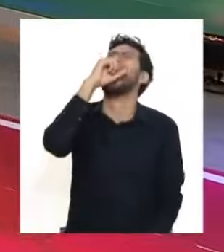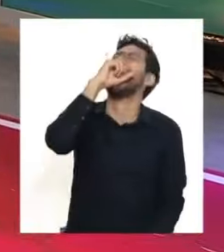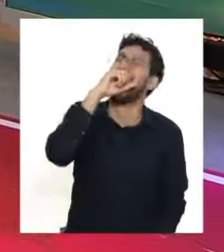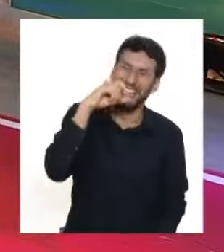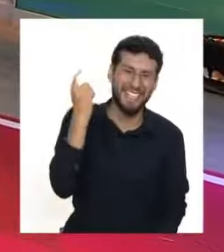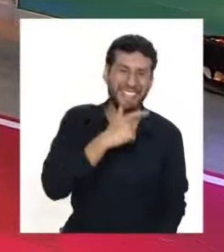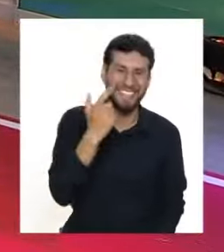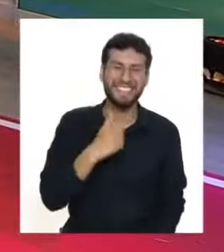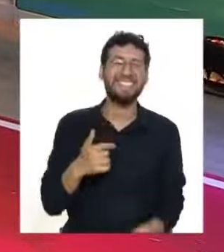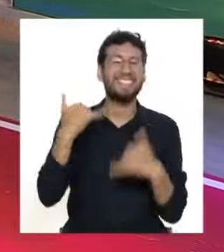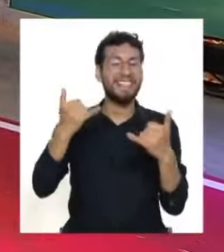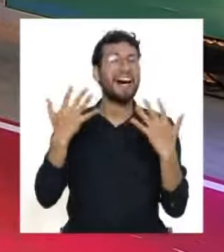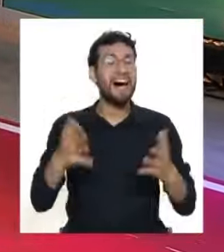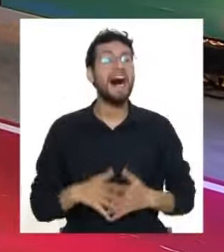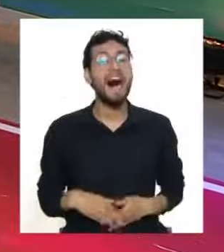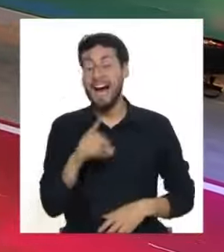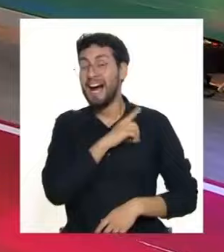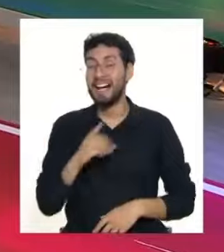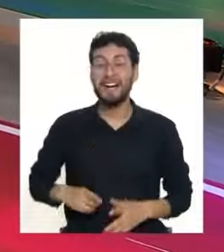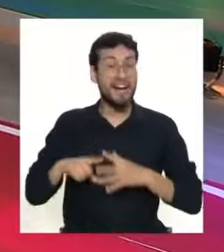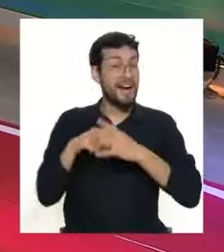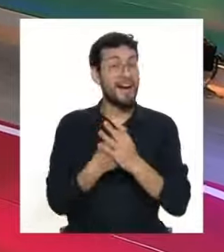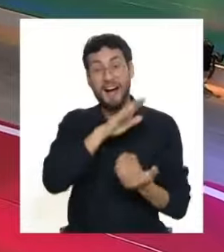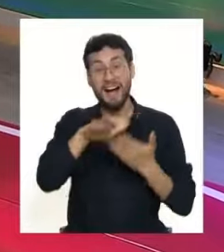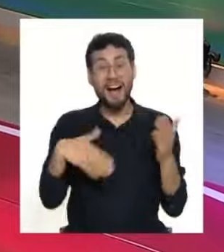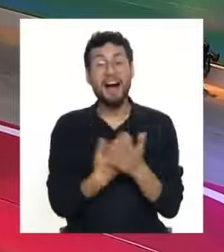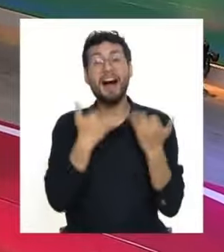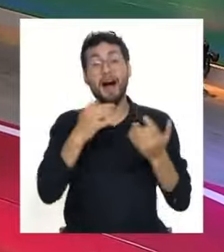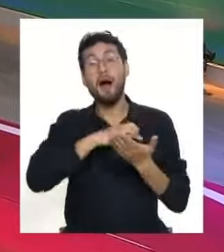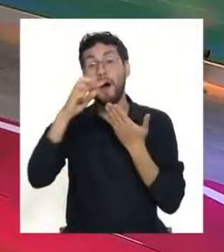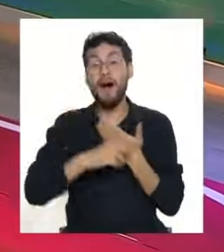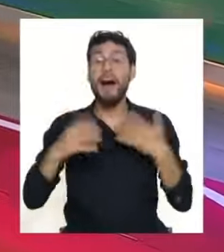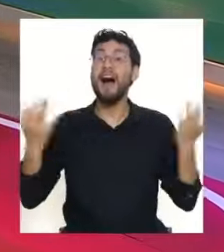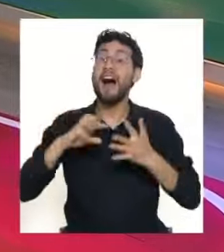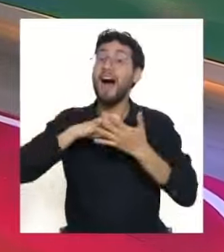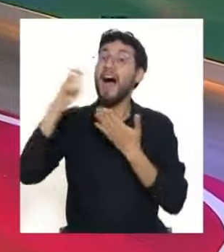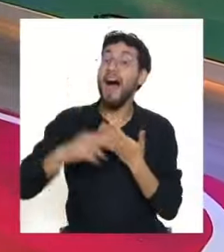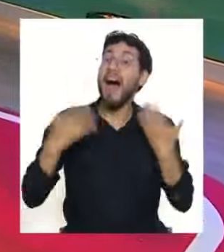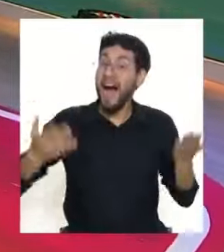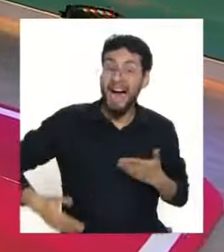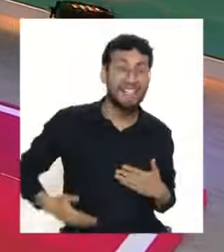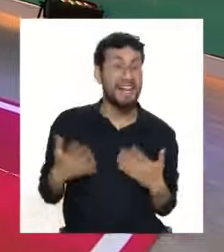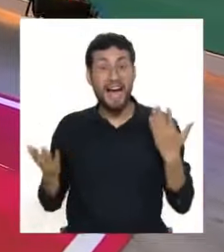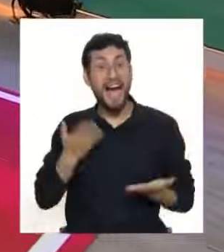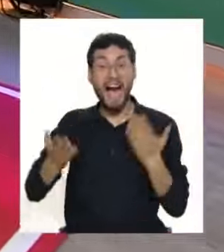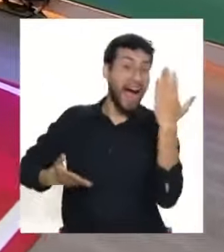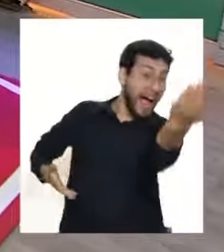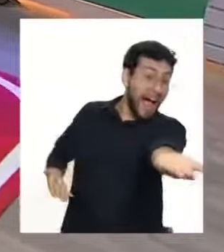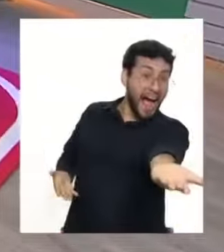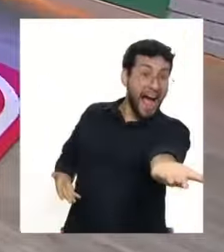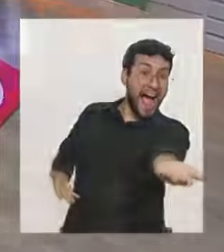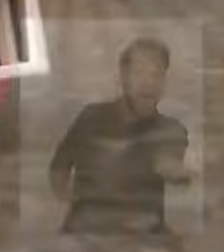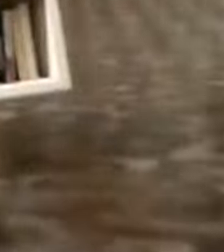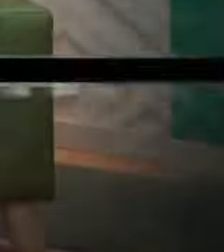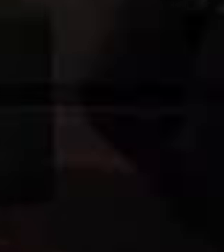¡Señor director! ¡Por favor! Ya está todo listo para que el programa empiece y que empiece... ¡Así!